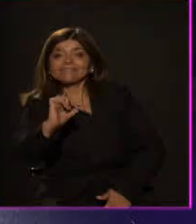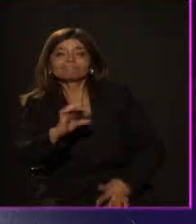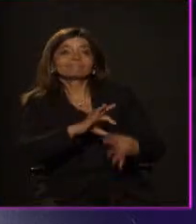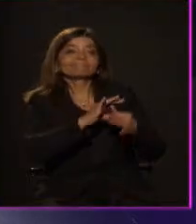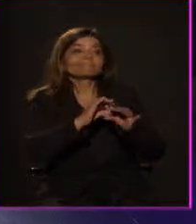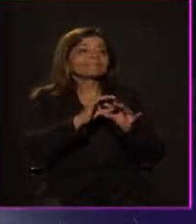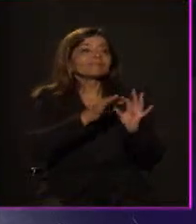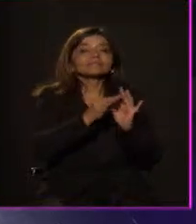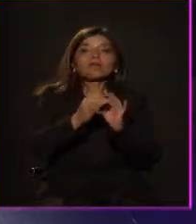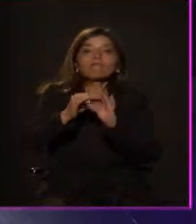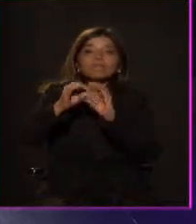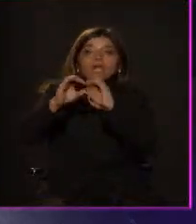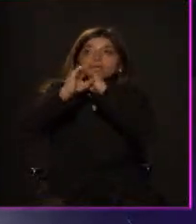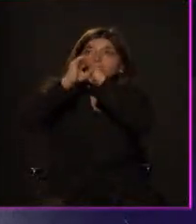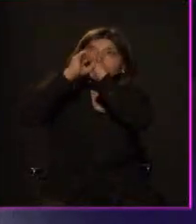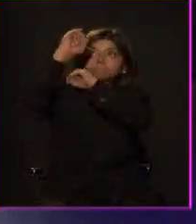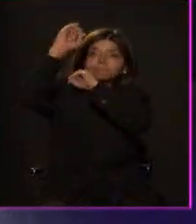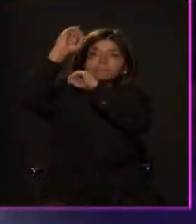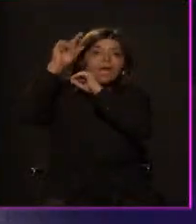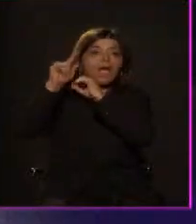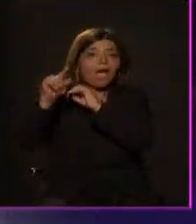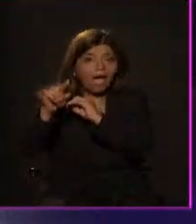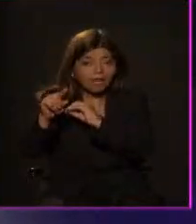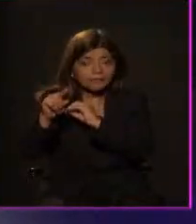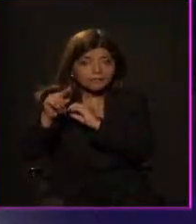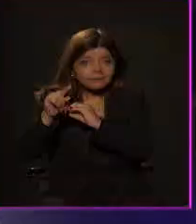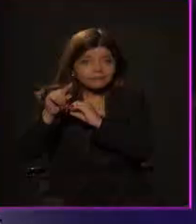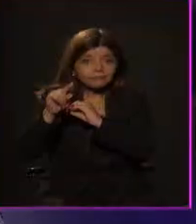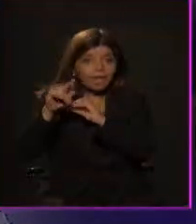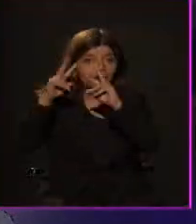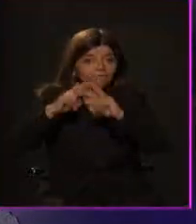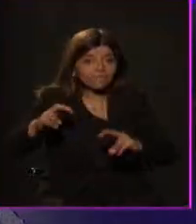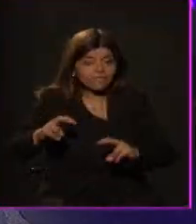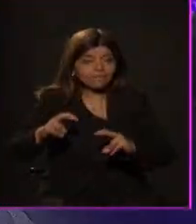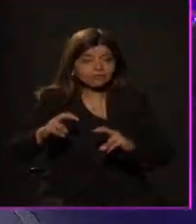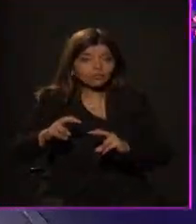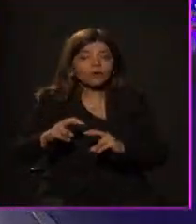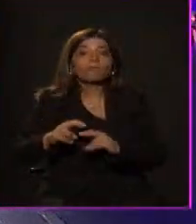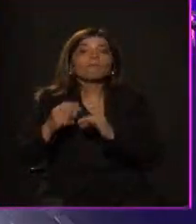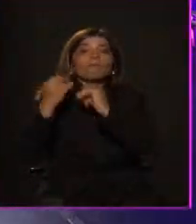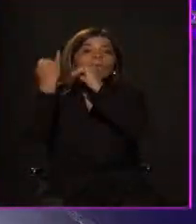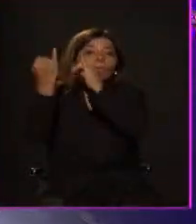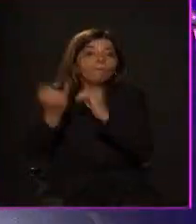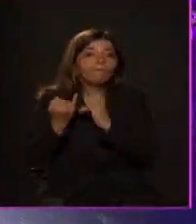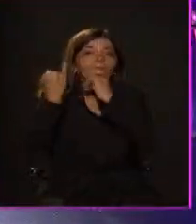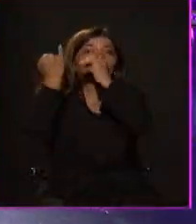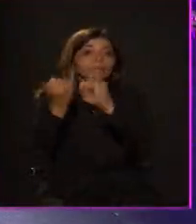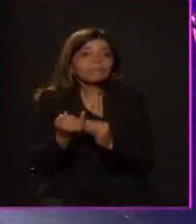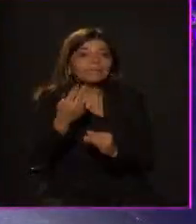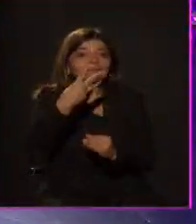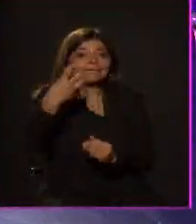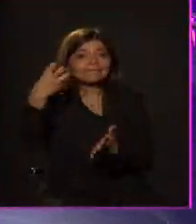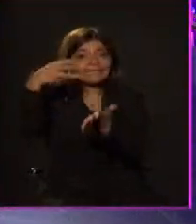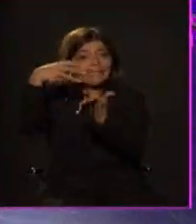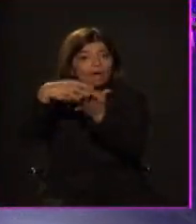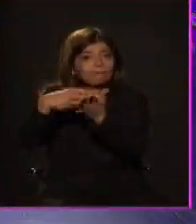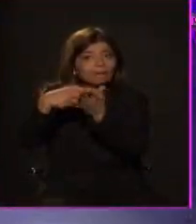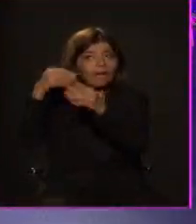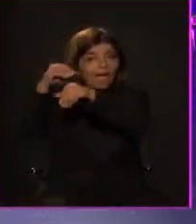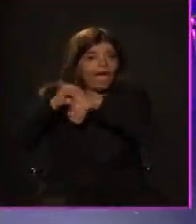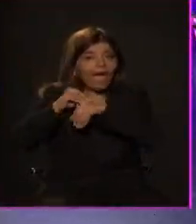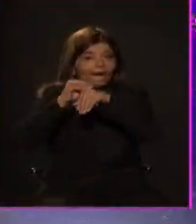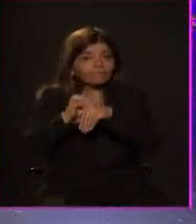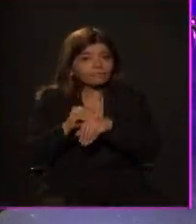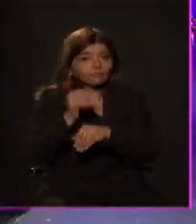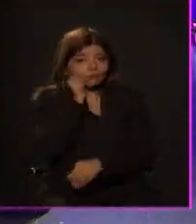Rubin, algunos telescopios que están en Estados Unidos, y recibimos del orden de 300.000 alertas por noche. Cada una de estas